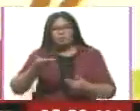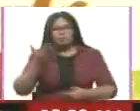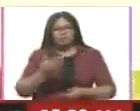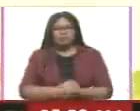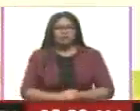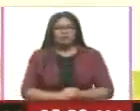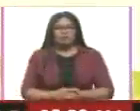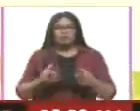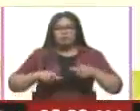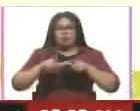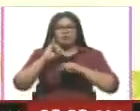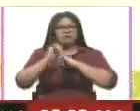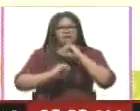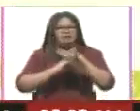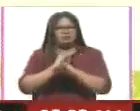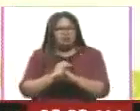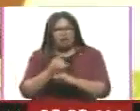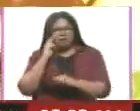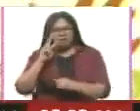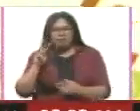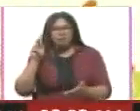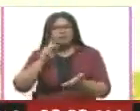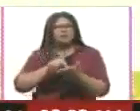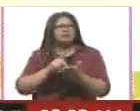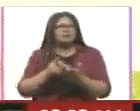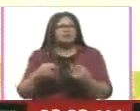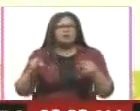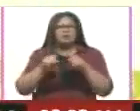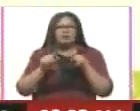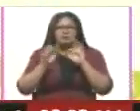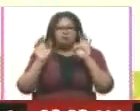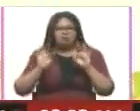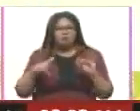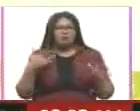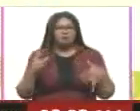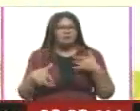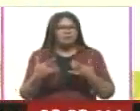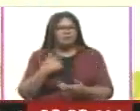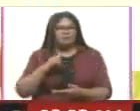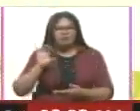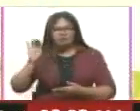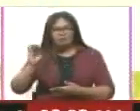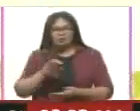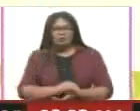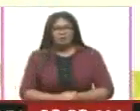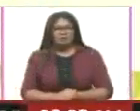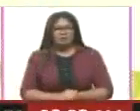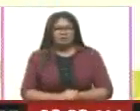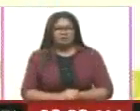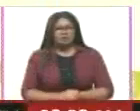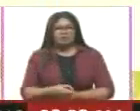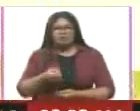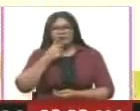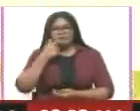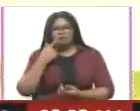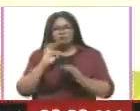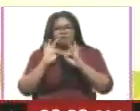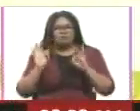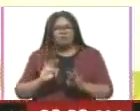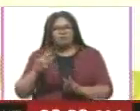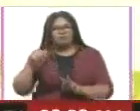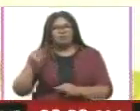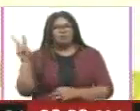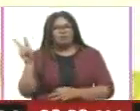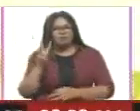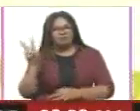espacio internacional donde participan una cantidad de países que tienen un pabellón. Nosotros además, Venezuela